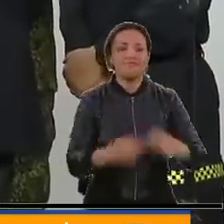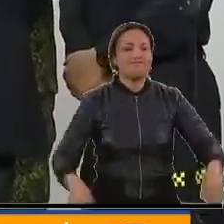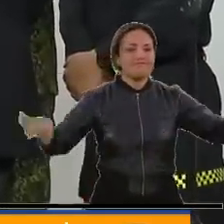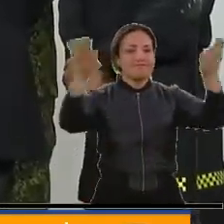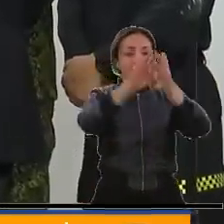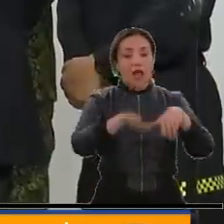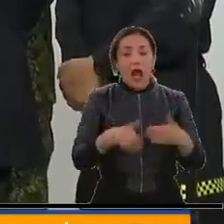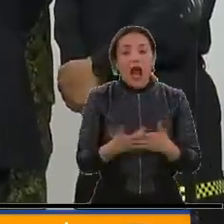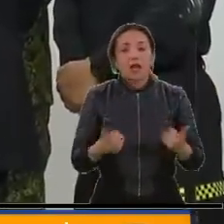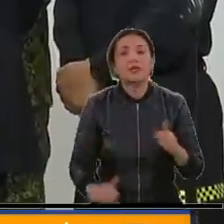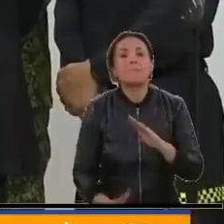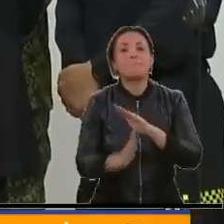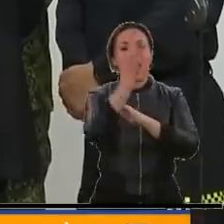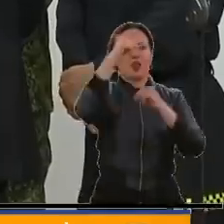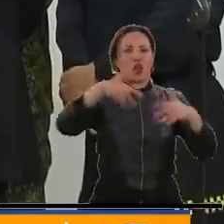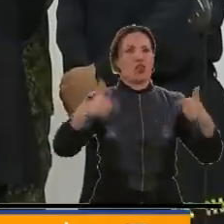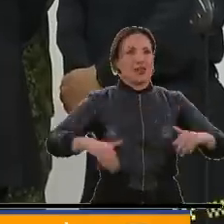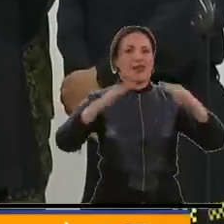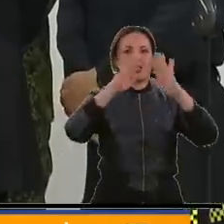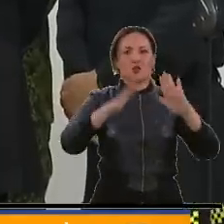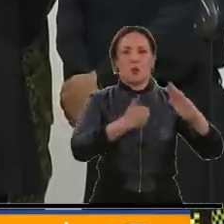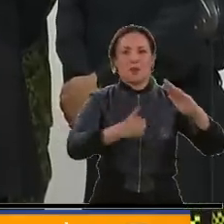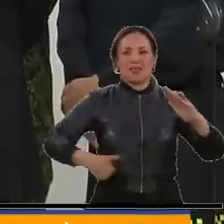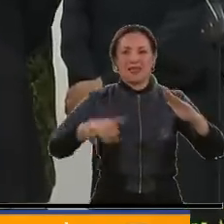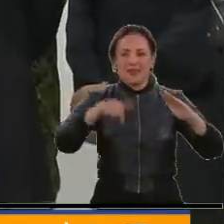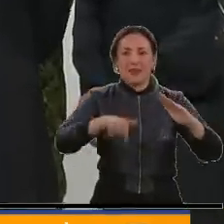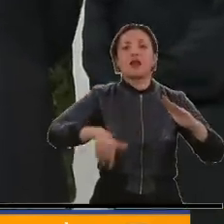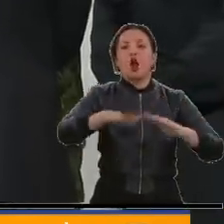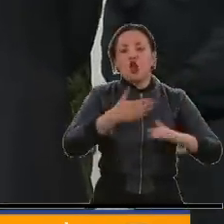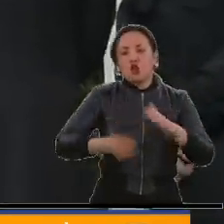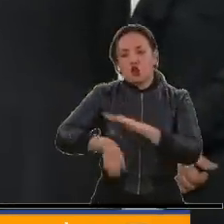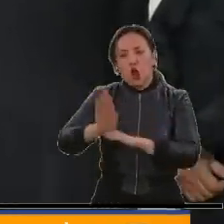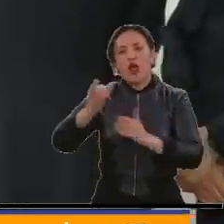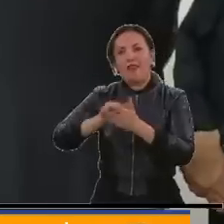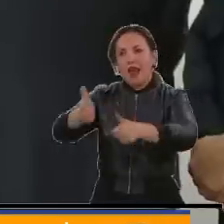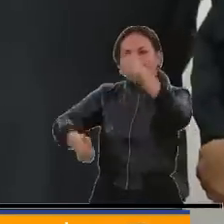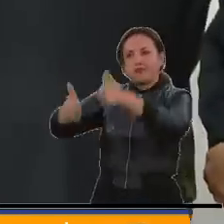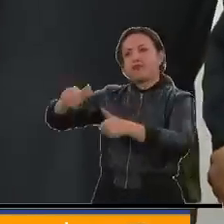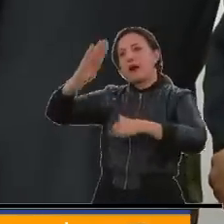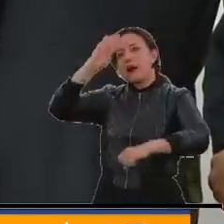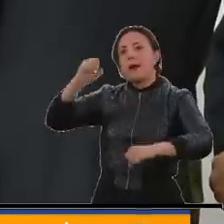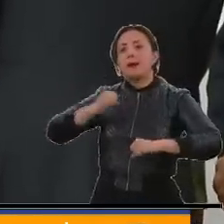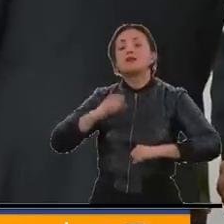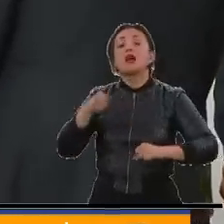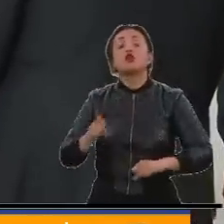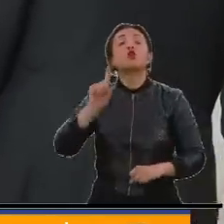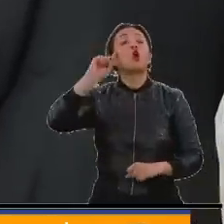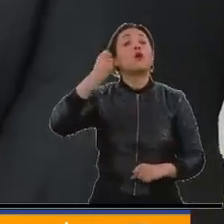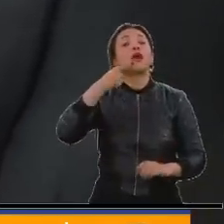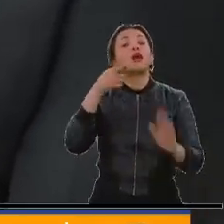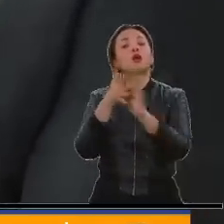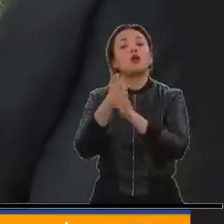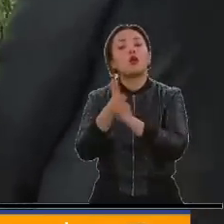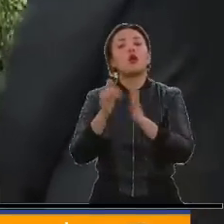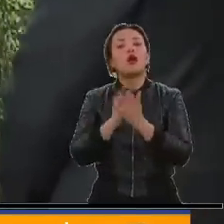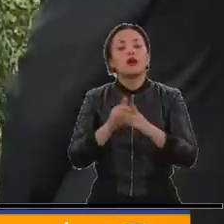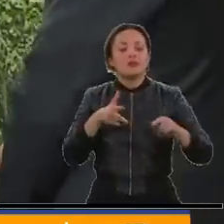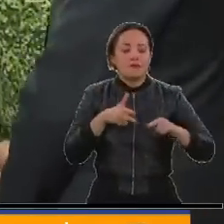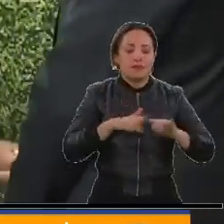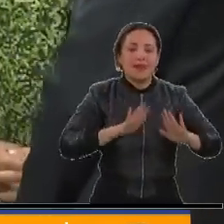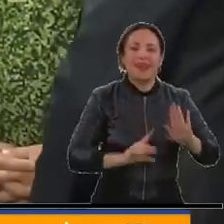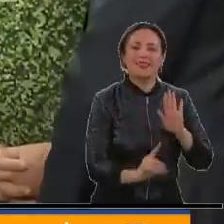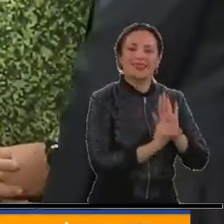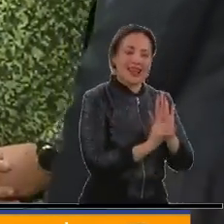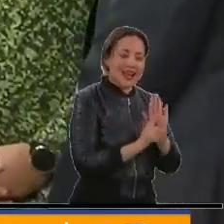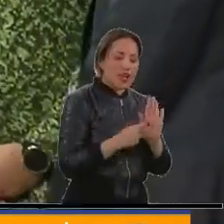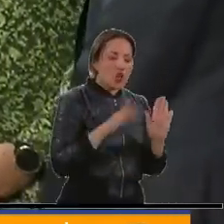hasta esta madrugada acá en la Casa de Nariño. Aún sigue acá la cúpula militar, cuando el gobierno anuncia entonces que suspende el decreto de cese al fuego con